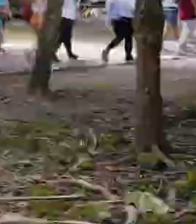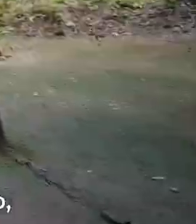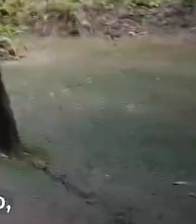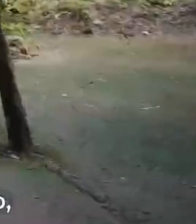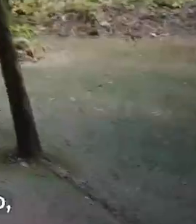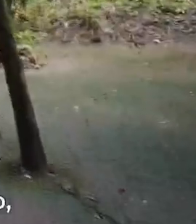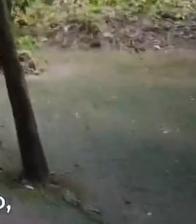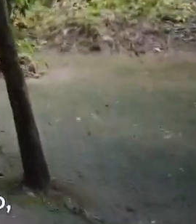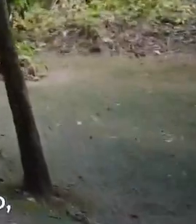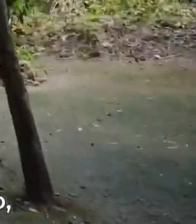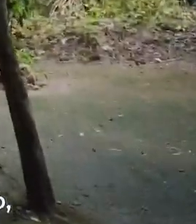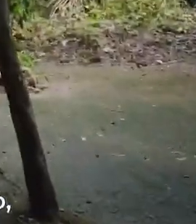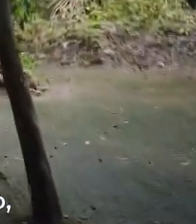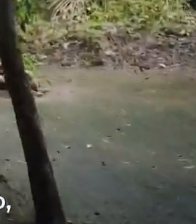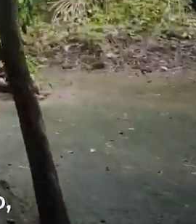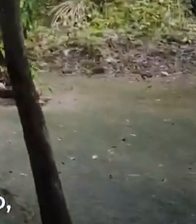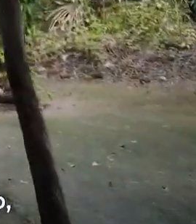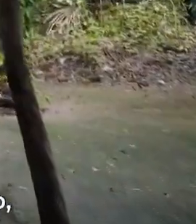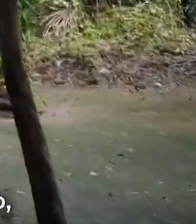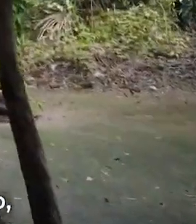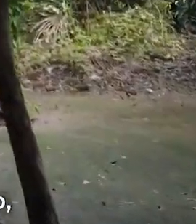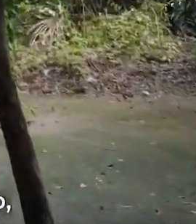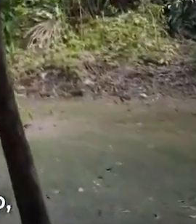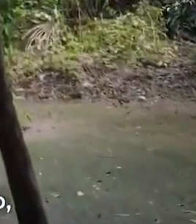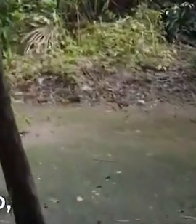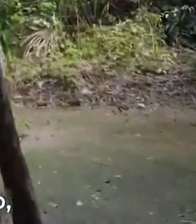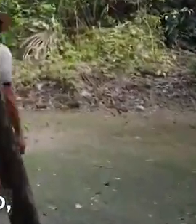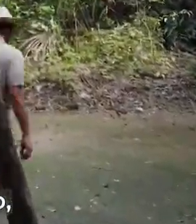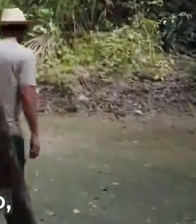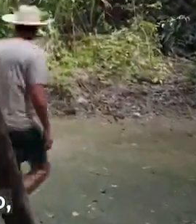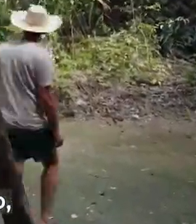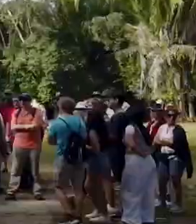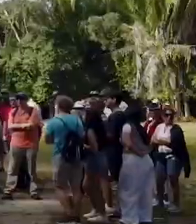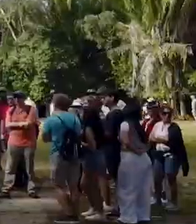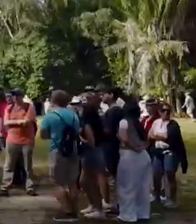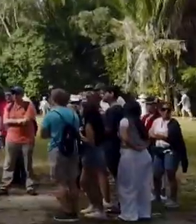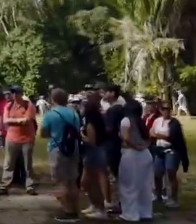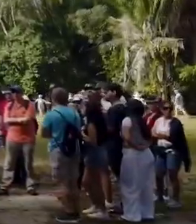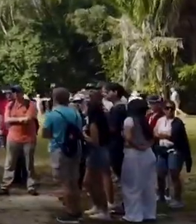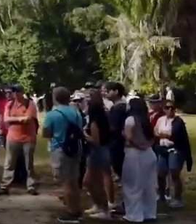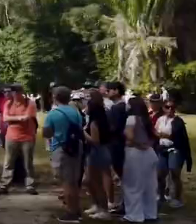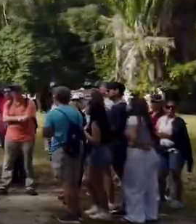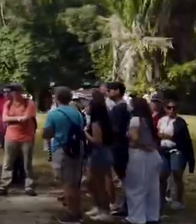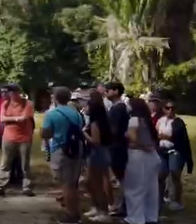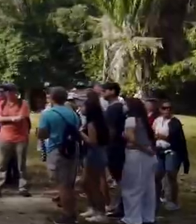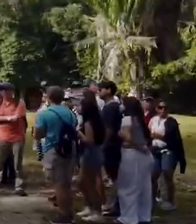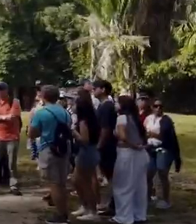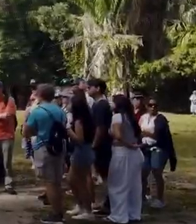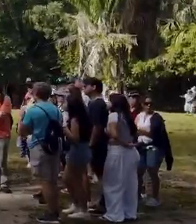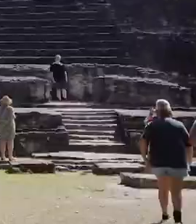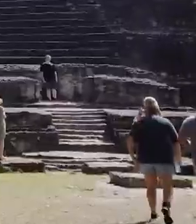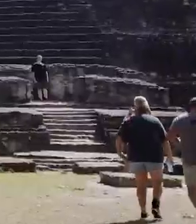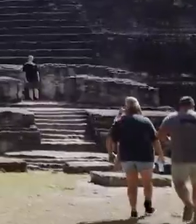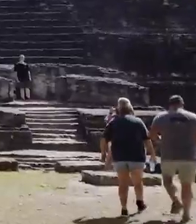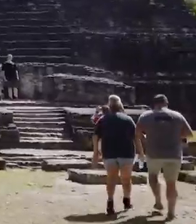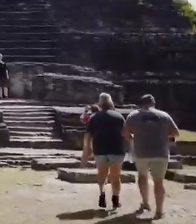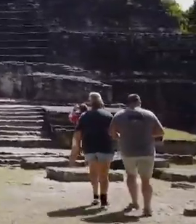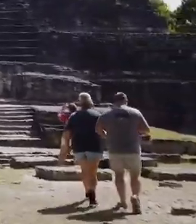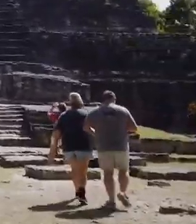total de 572 metros con un nuevo cedulario para la mejor comprensión del sitio.